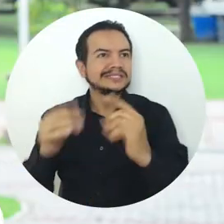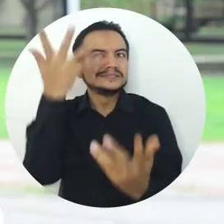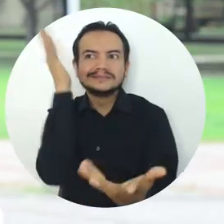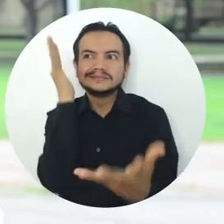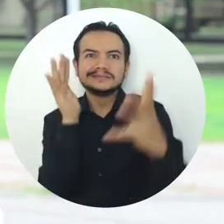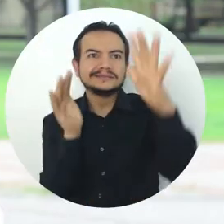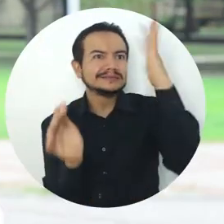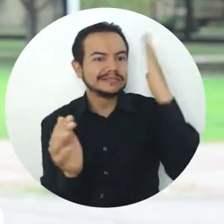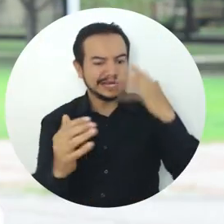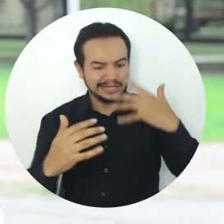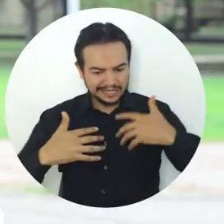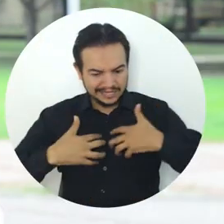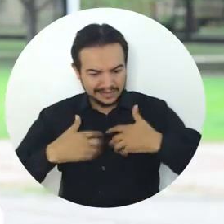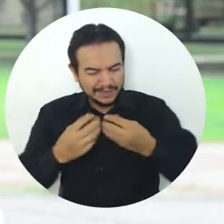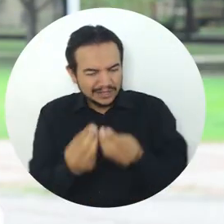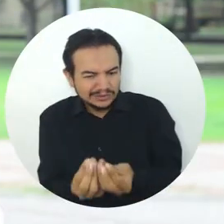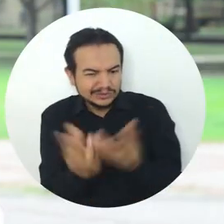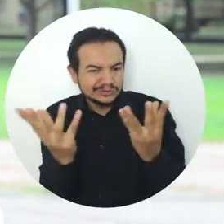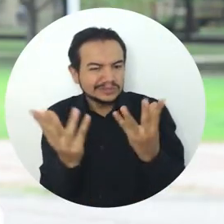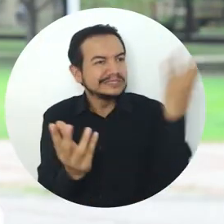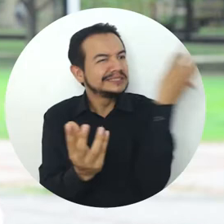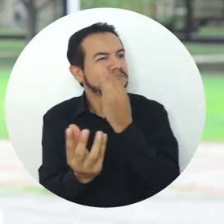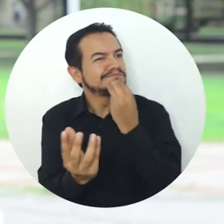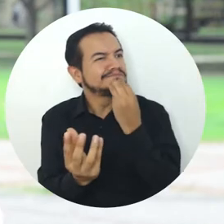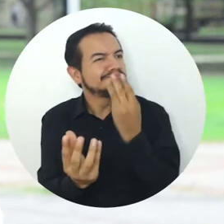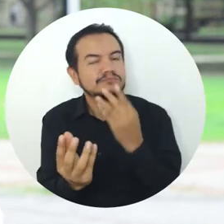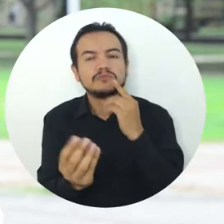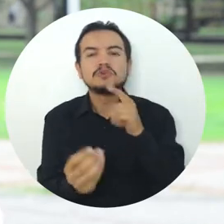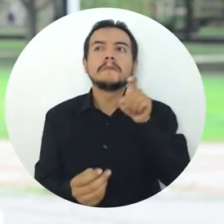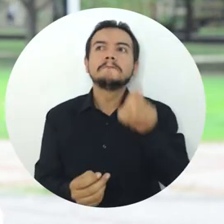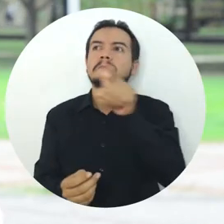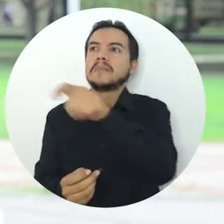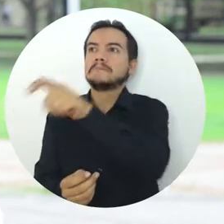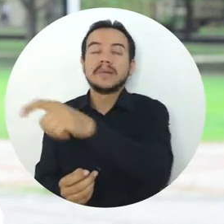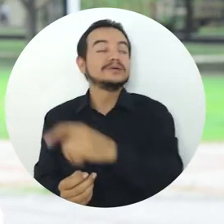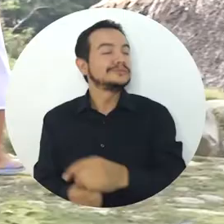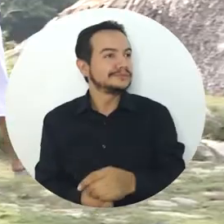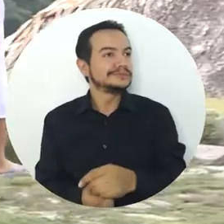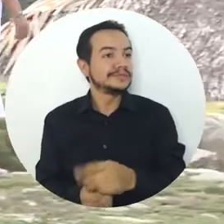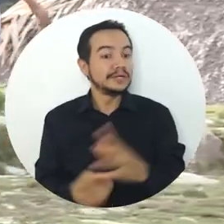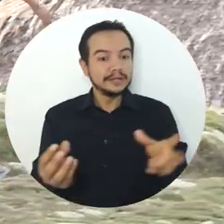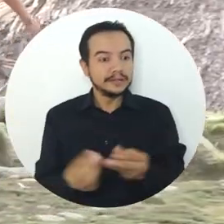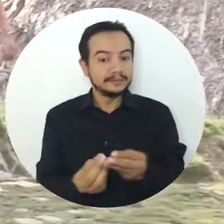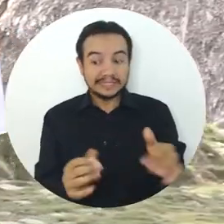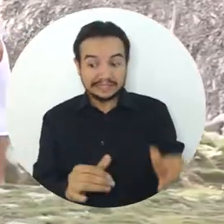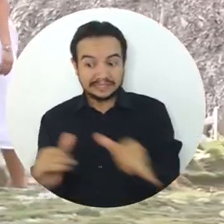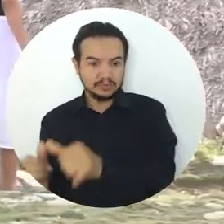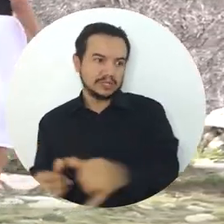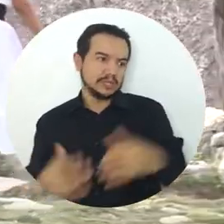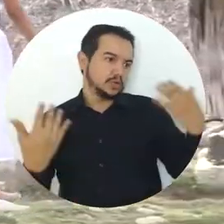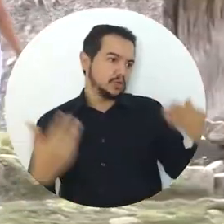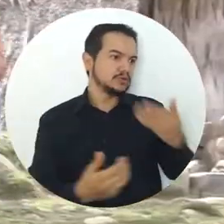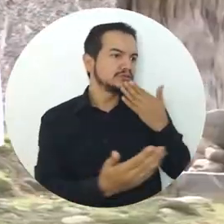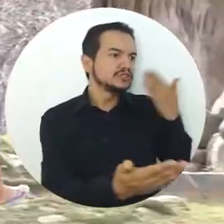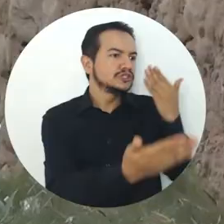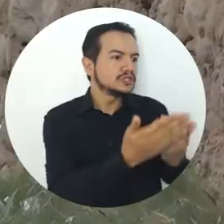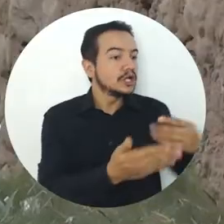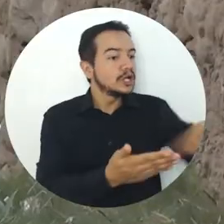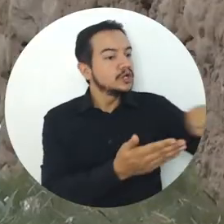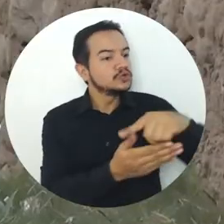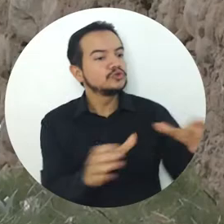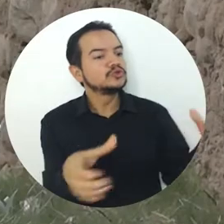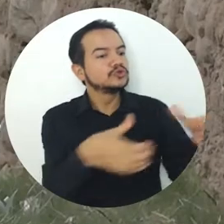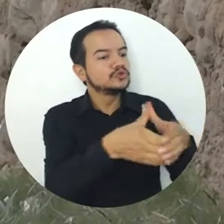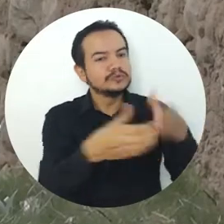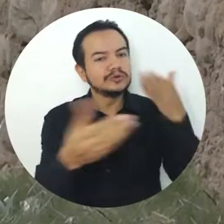gama muy amplia de paisajes, biodiversidad y lugares por conocer. Es un reconocimiento al trabajo de las comunidades locales,